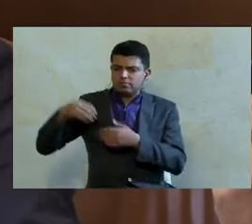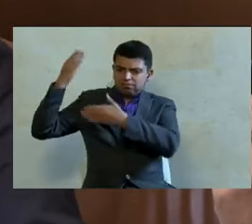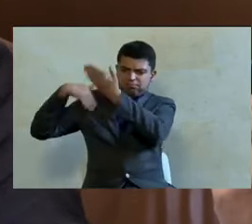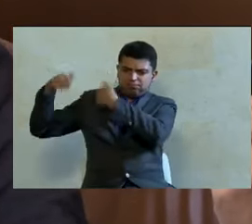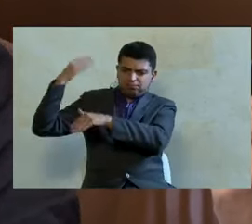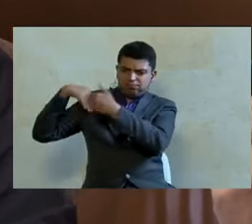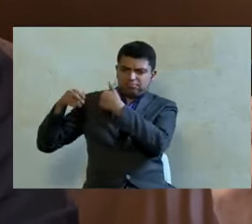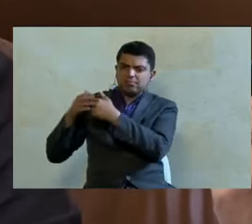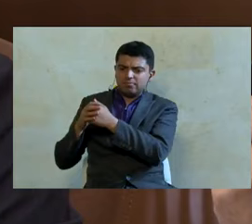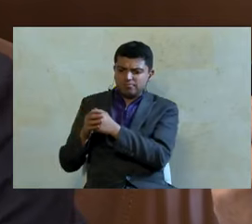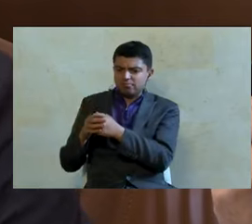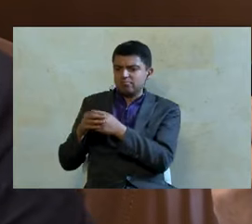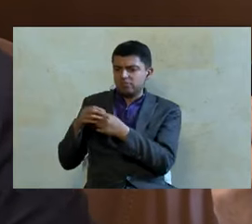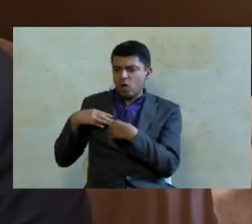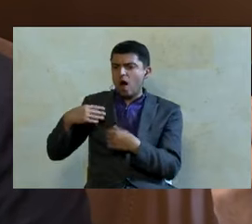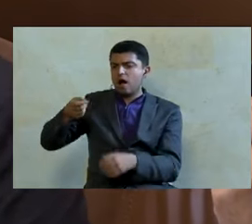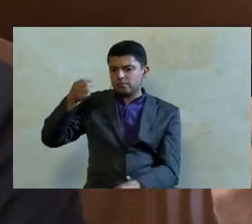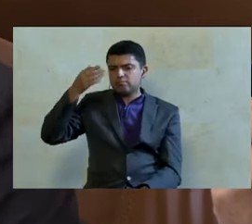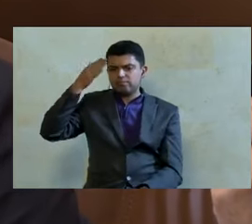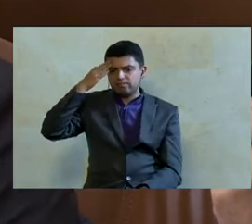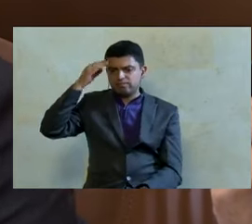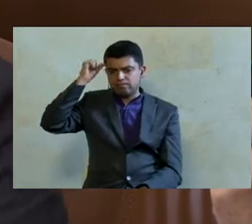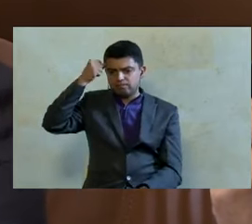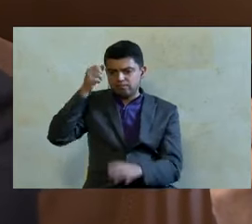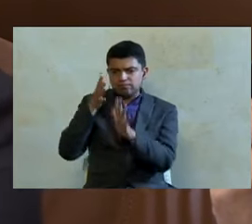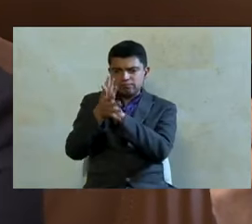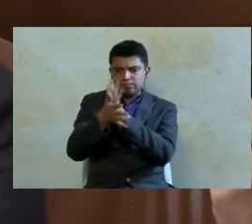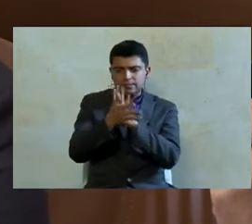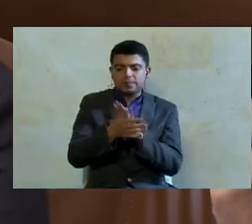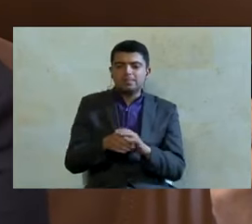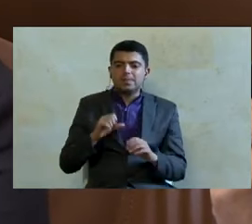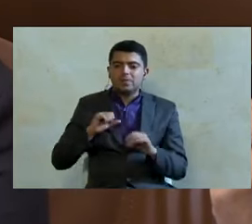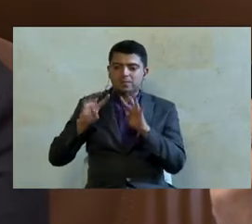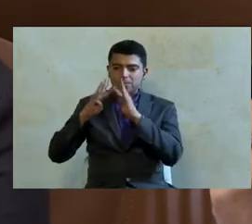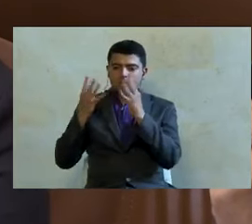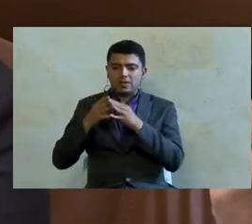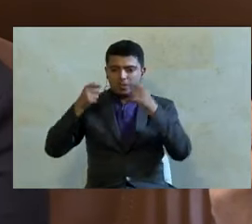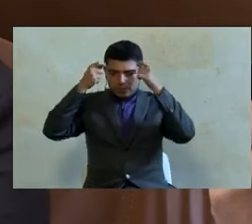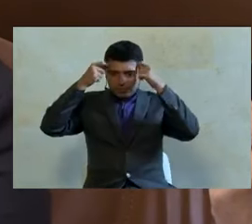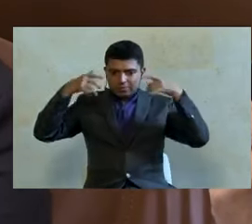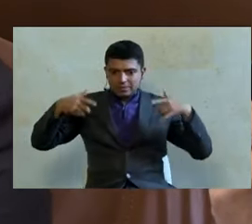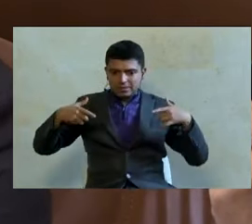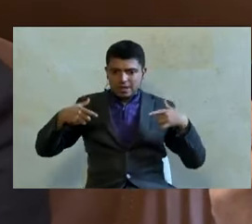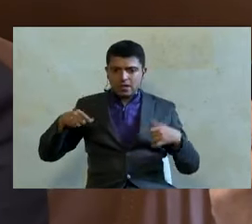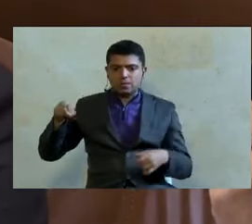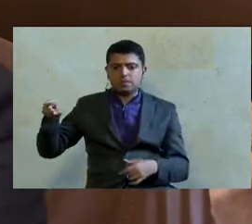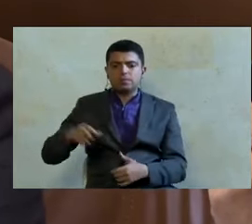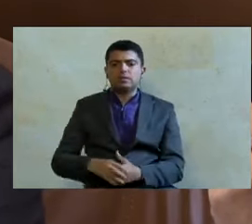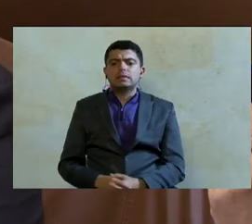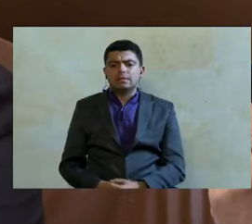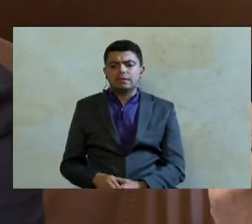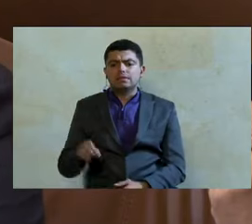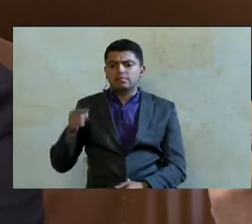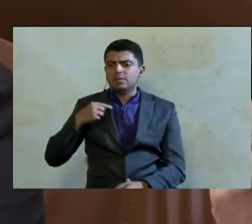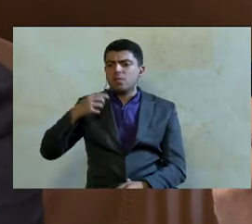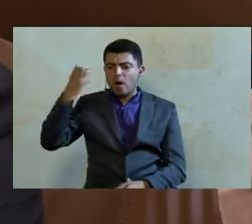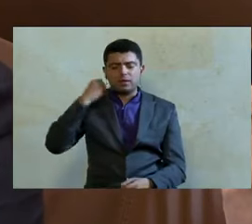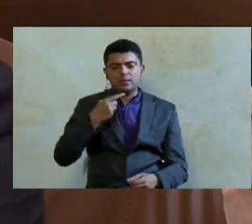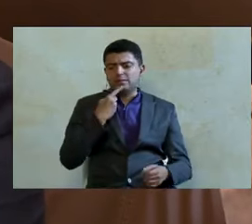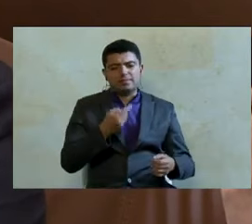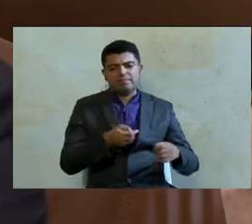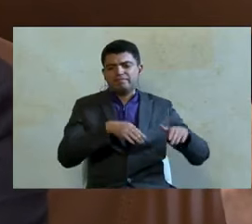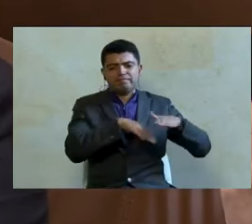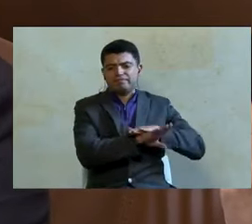ocasión de un decreto que el consejo que el consejo de estado pues lo declaró nulo